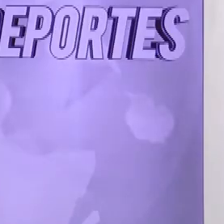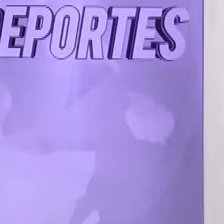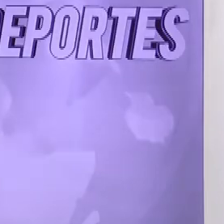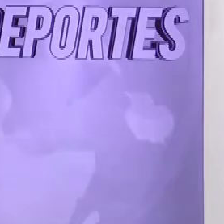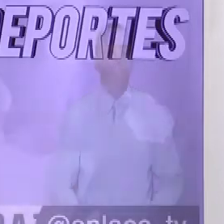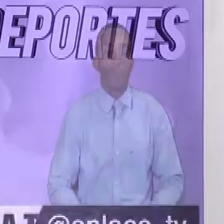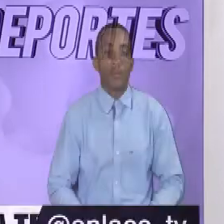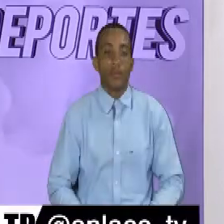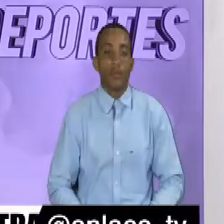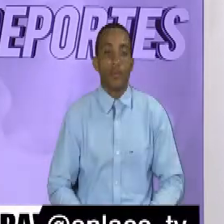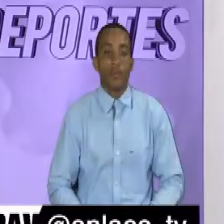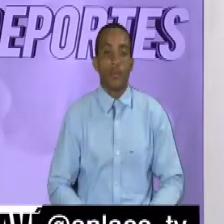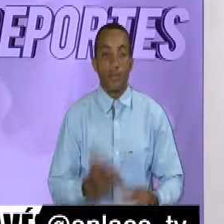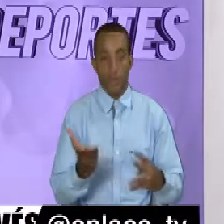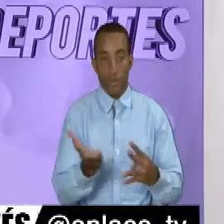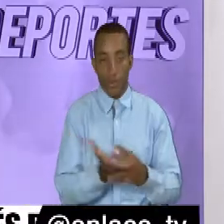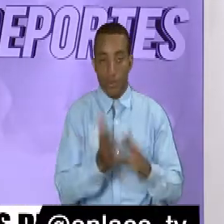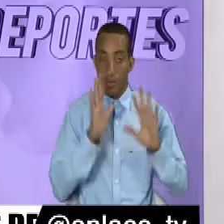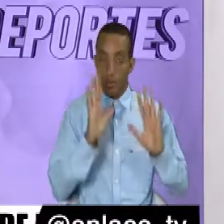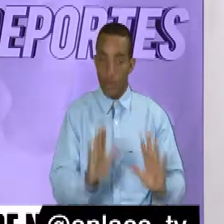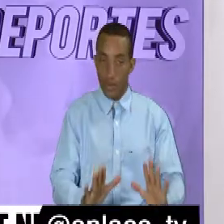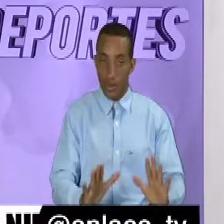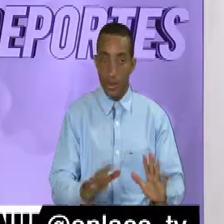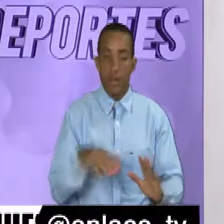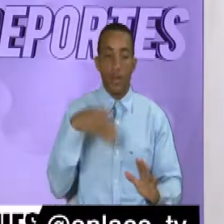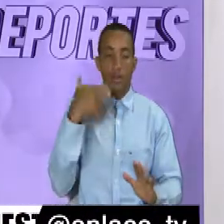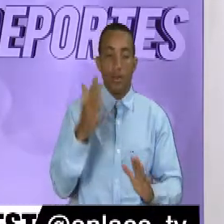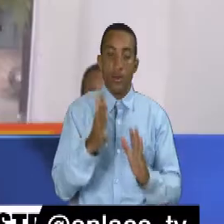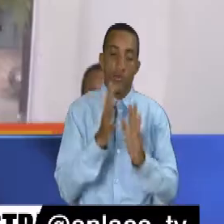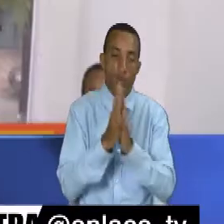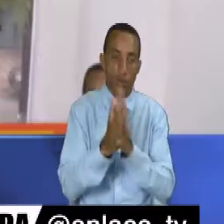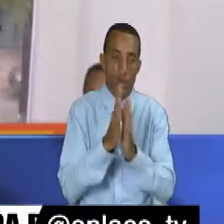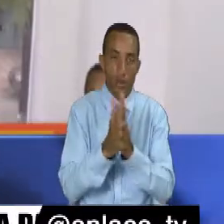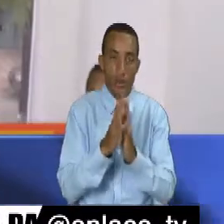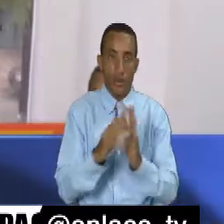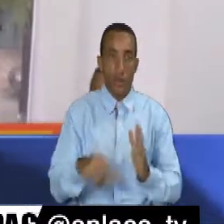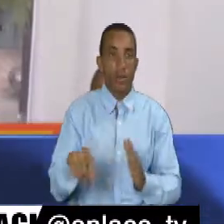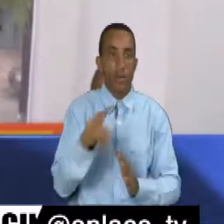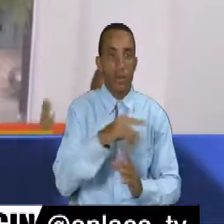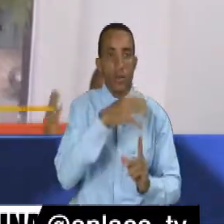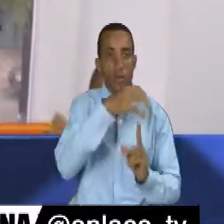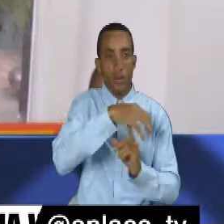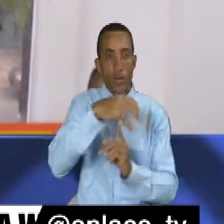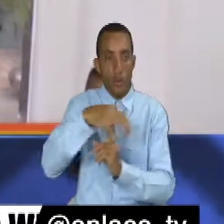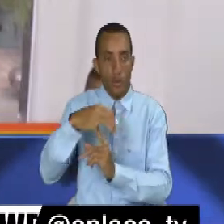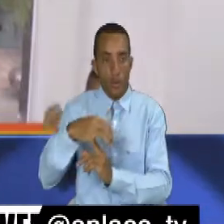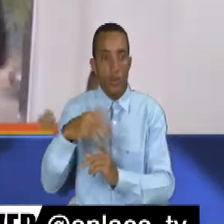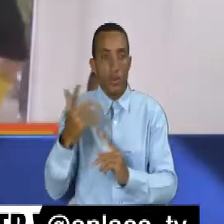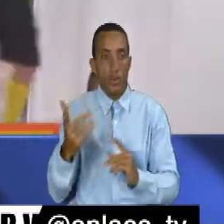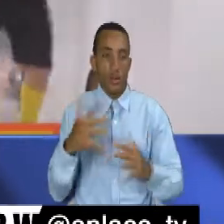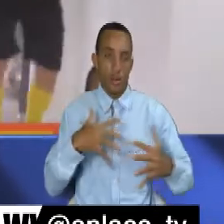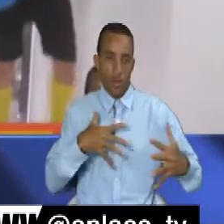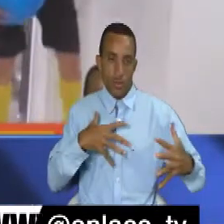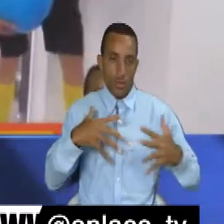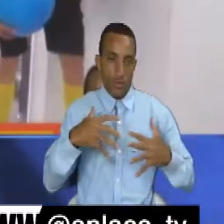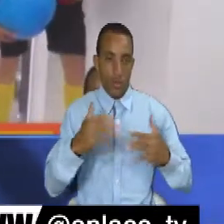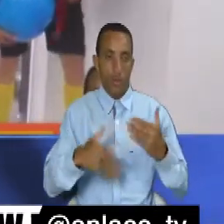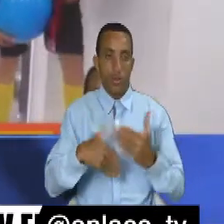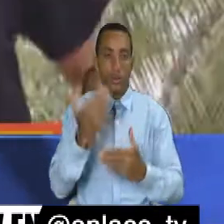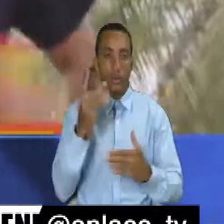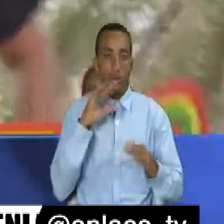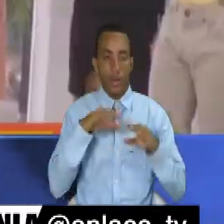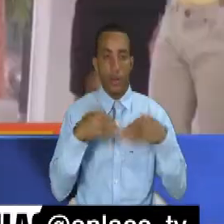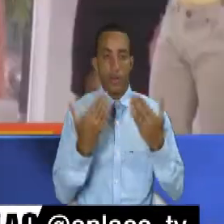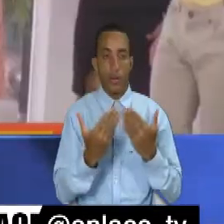Momento de hacer una pausa, pero no se muevan porque al regresar tenemos información para ustedes sobre el Festival de Teatro que inicia en la Escuela de Arte Las Tablas.